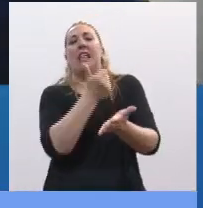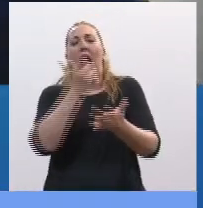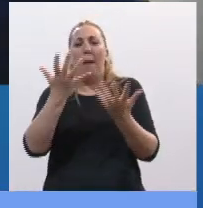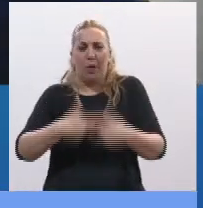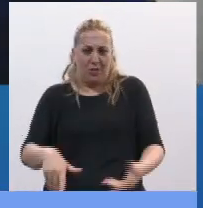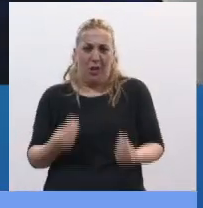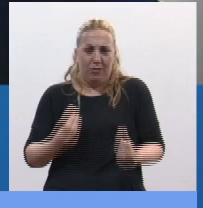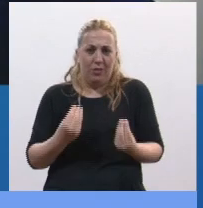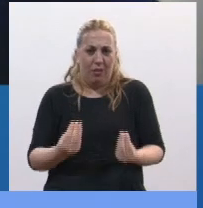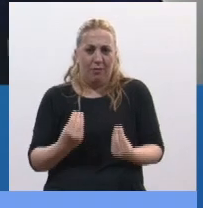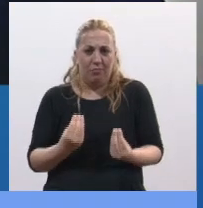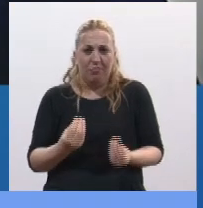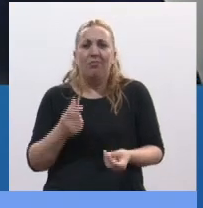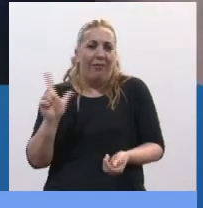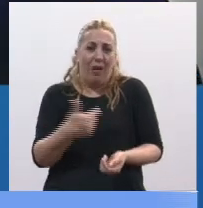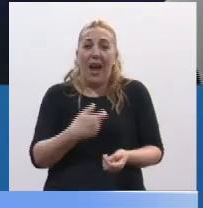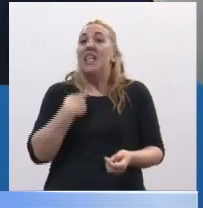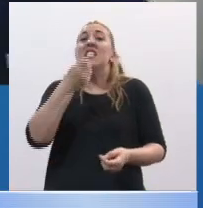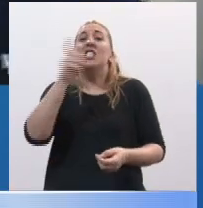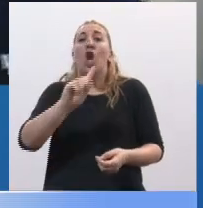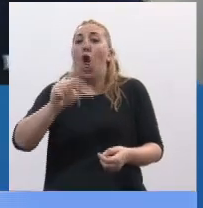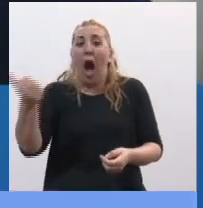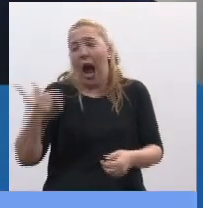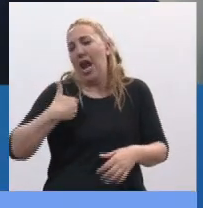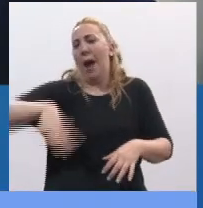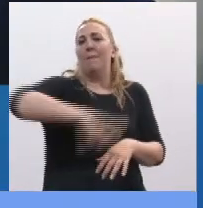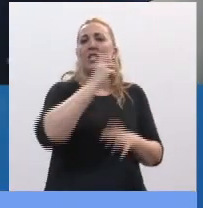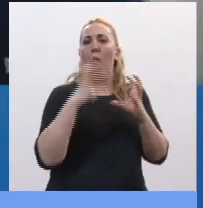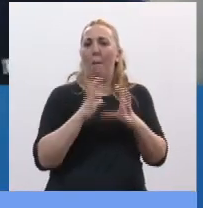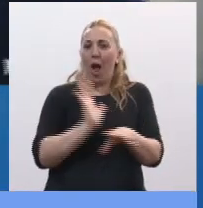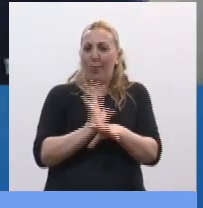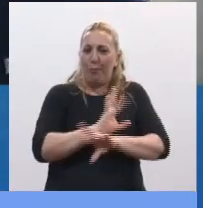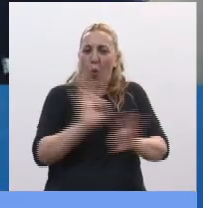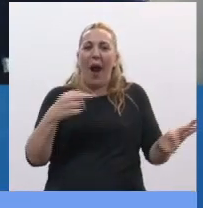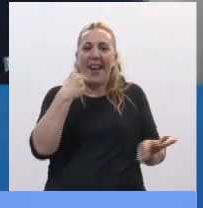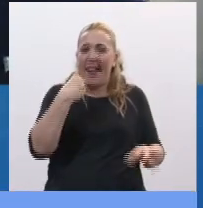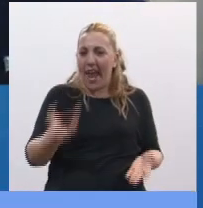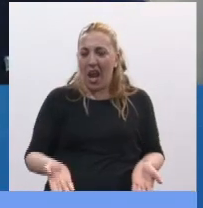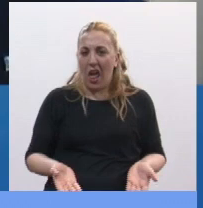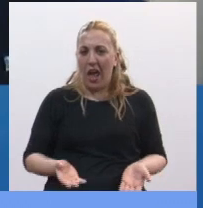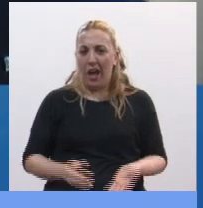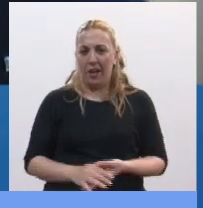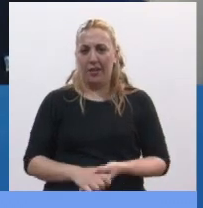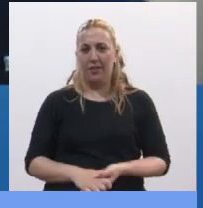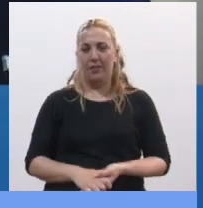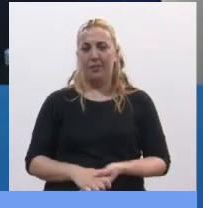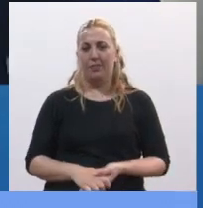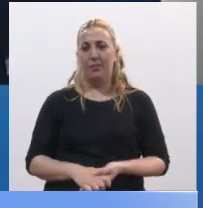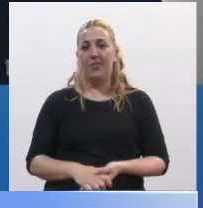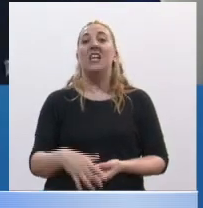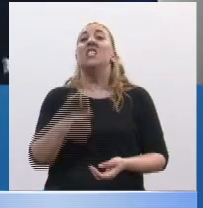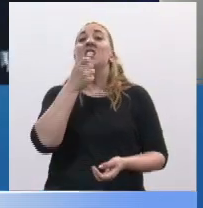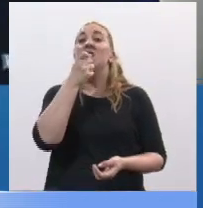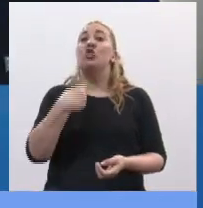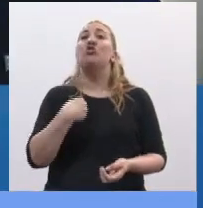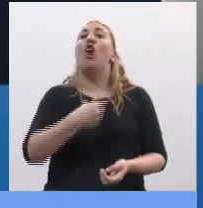esto? ¿Dónde se vio esto? Si no gano yo, me llevo la pelota. Eso me hace acordar en el barrio, en mi pueblo, en Beltrán.